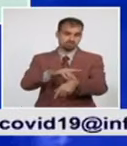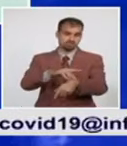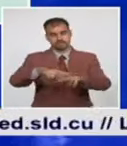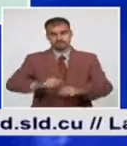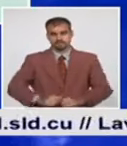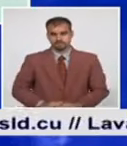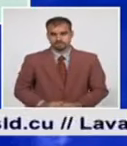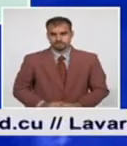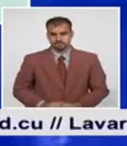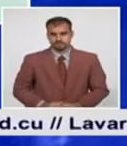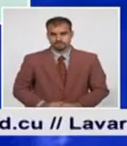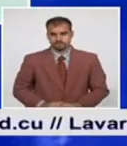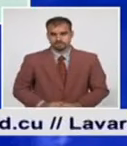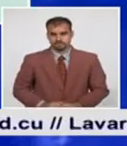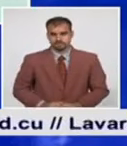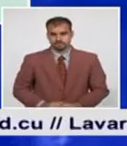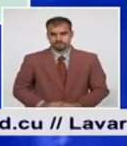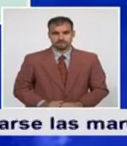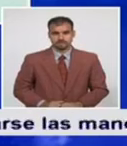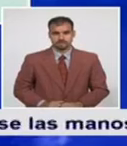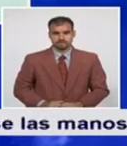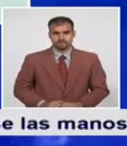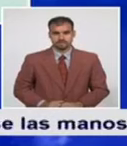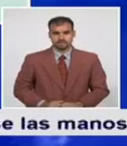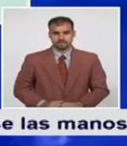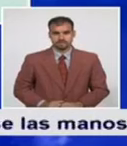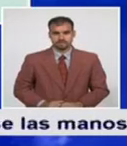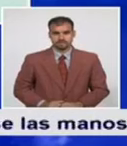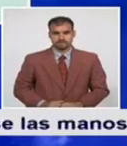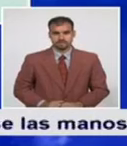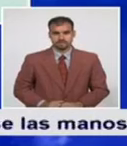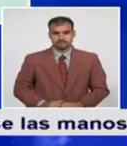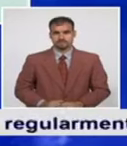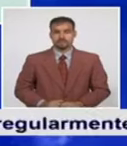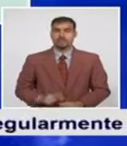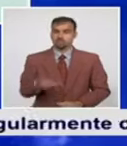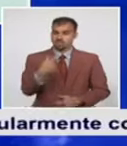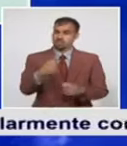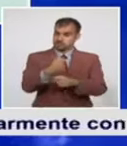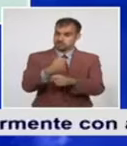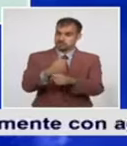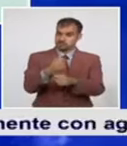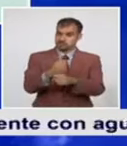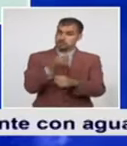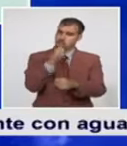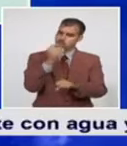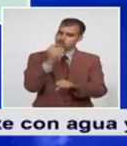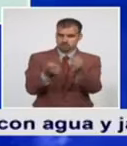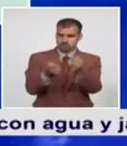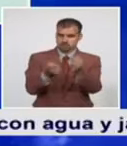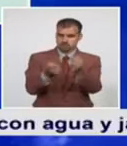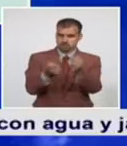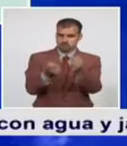y que hay que seguir trabajando muy duro para que se controle la transmisión.